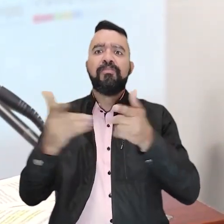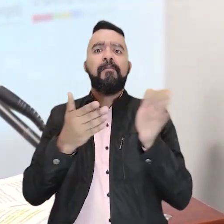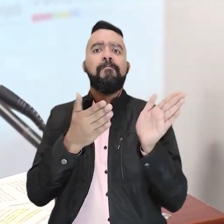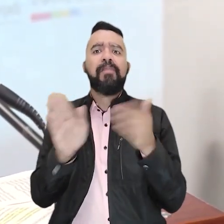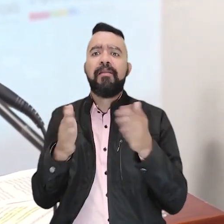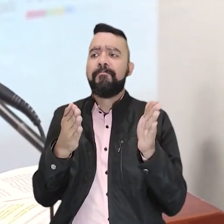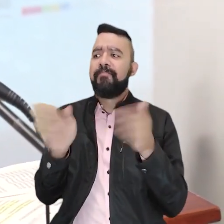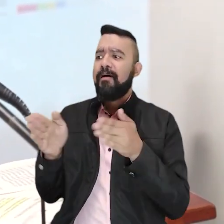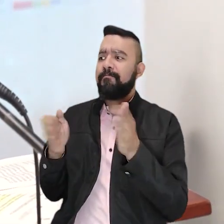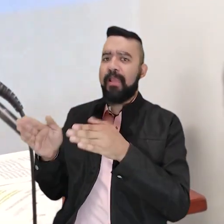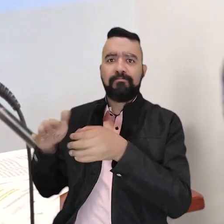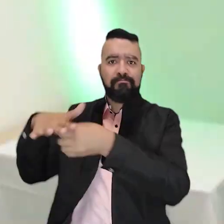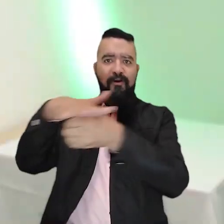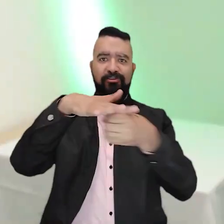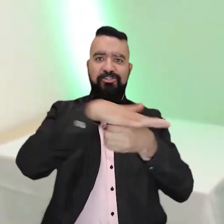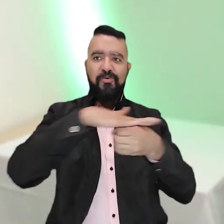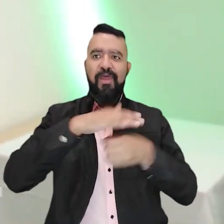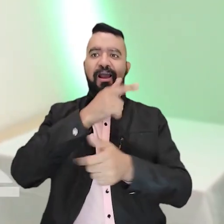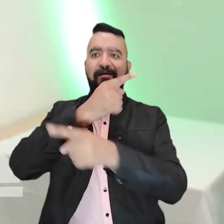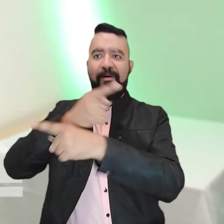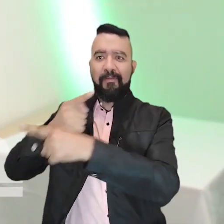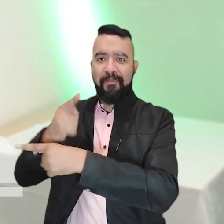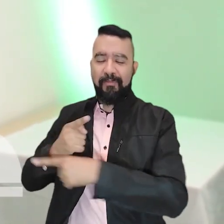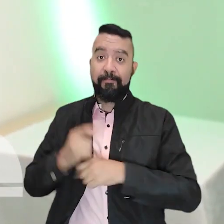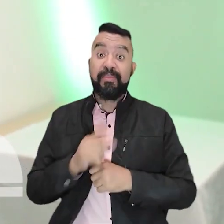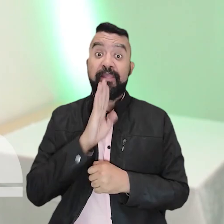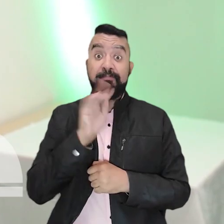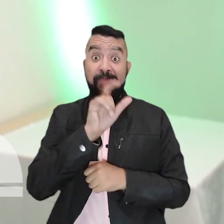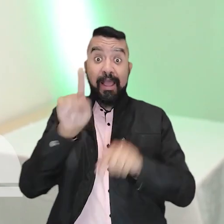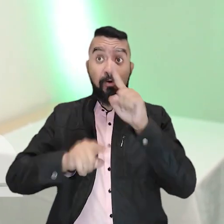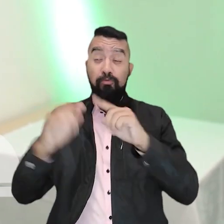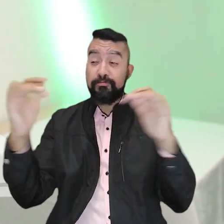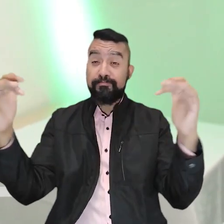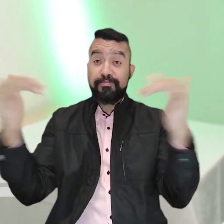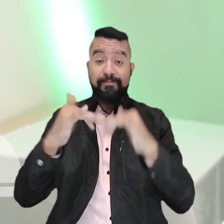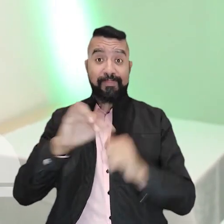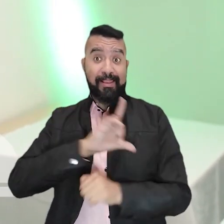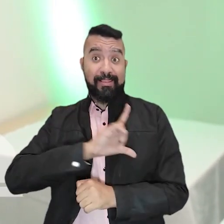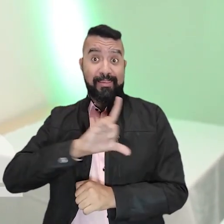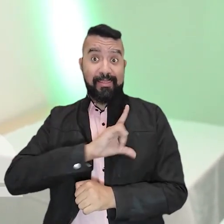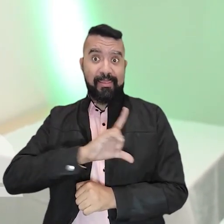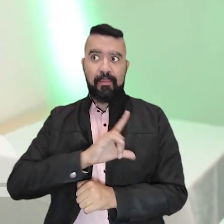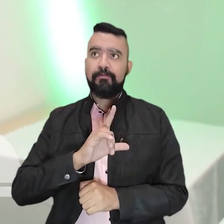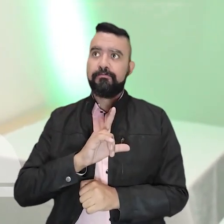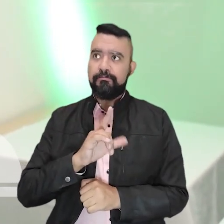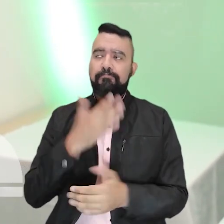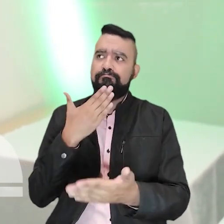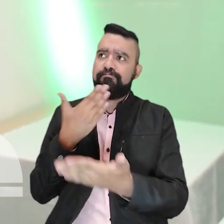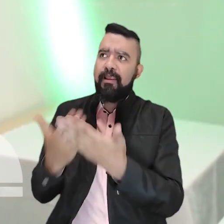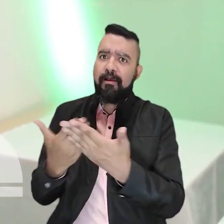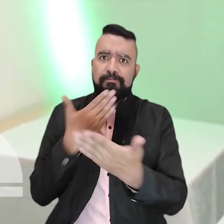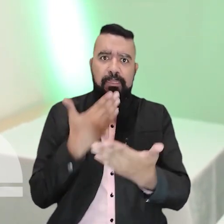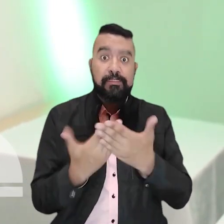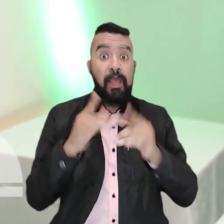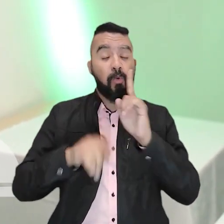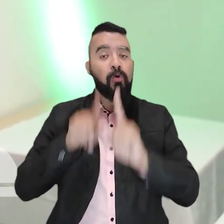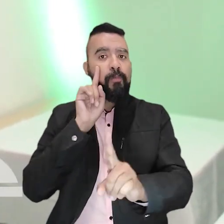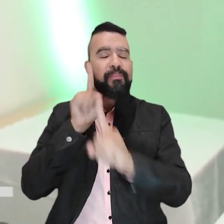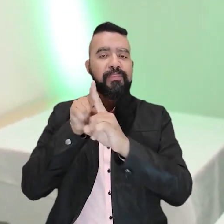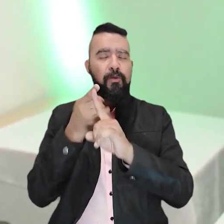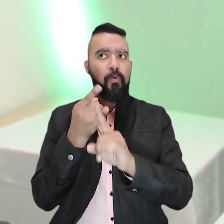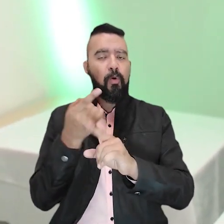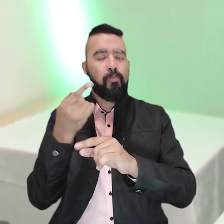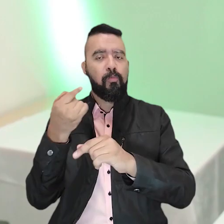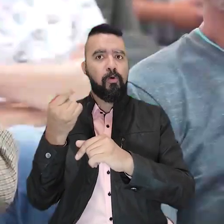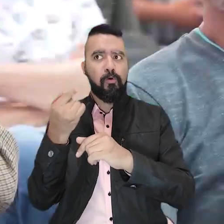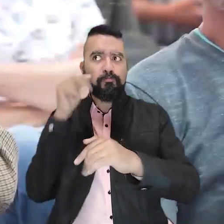municipio. Agradecemos especialmente a cada uno de los líderes, a esas instancias que aportaron su visión. Ustedes son los que